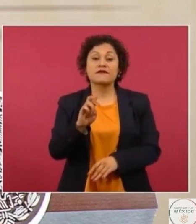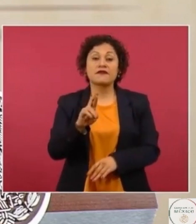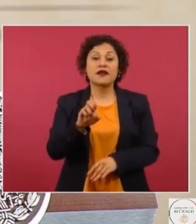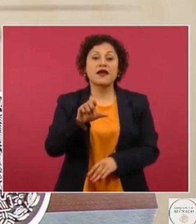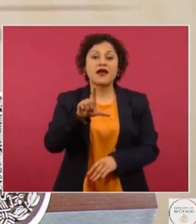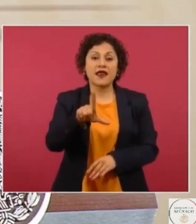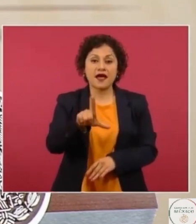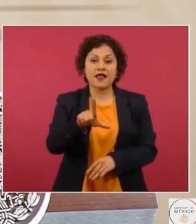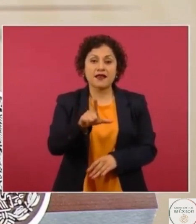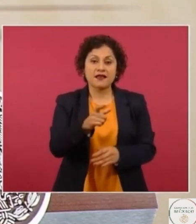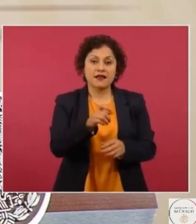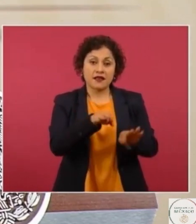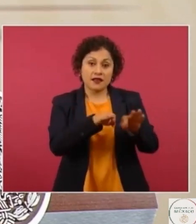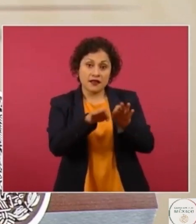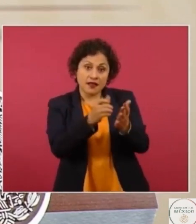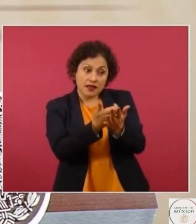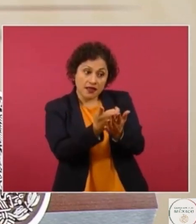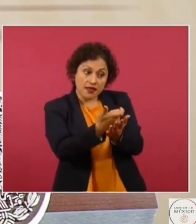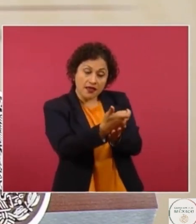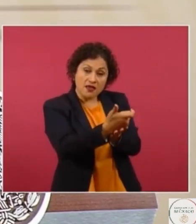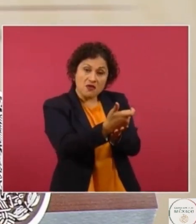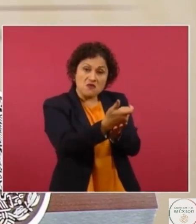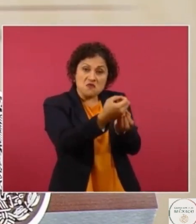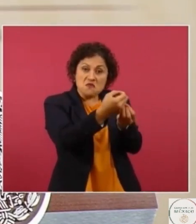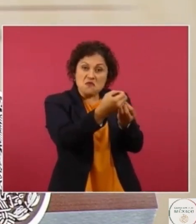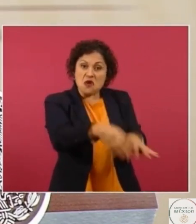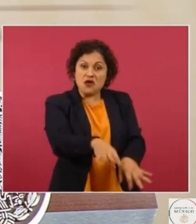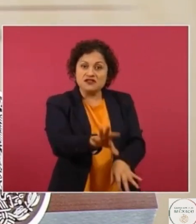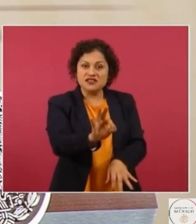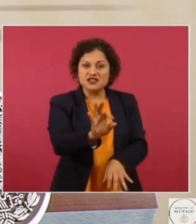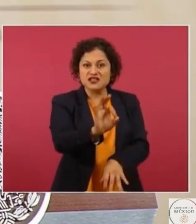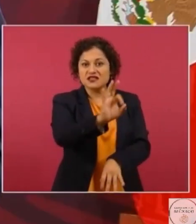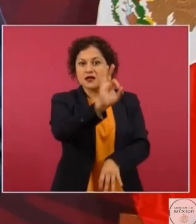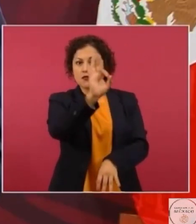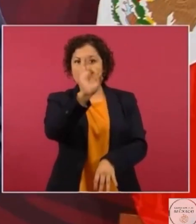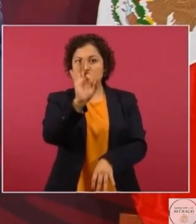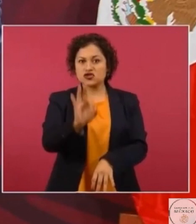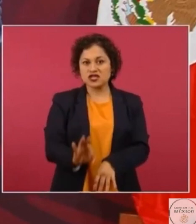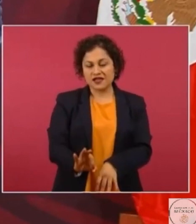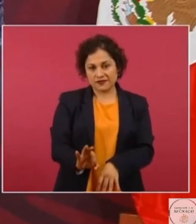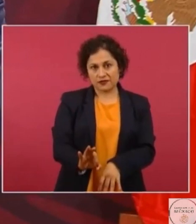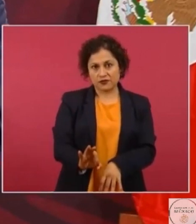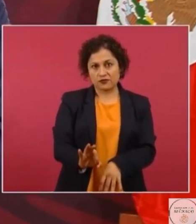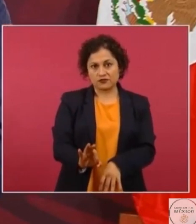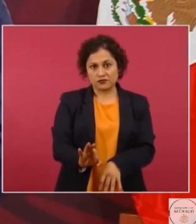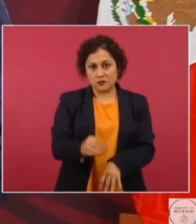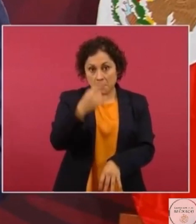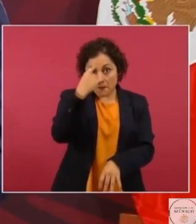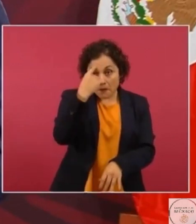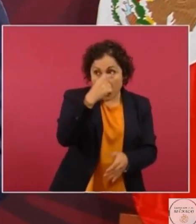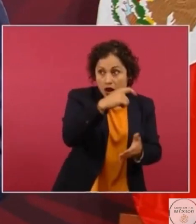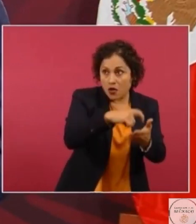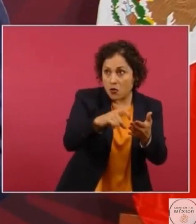el 70% de su poder de compra, de su poder adquisitivo.